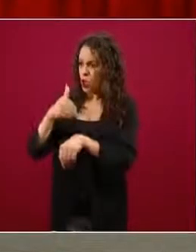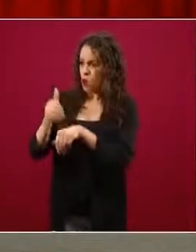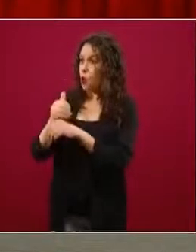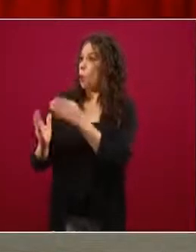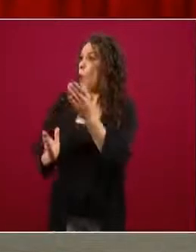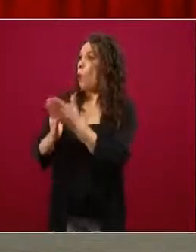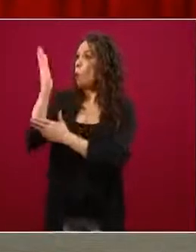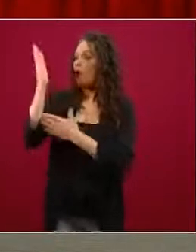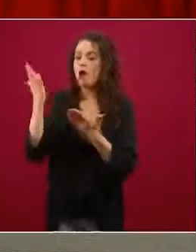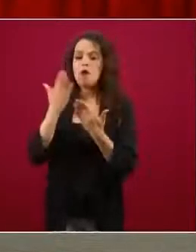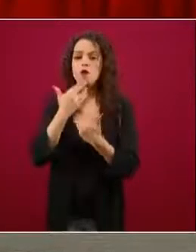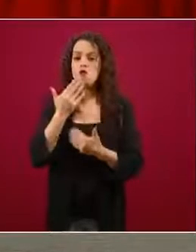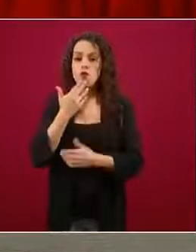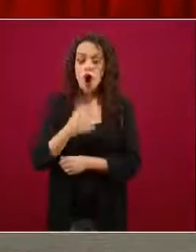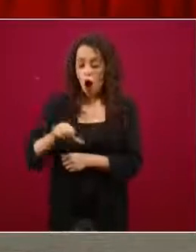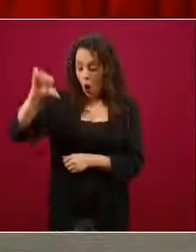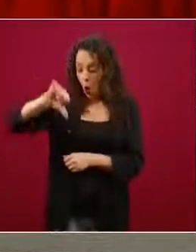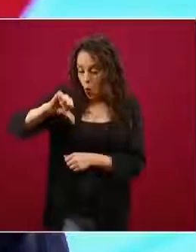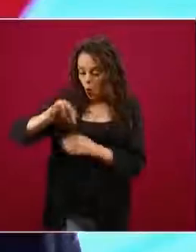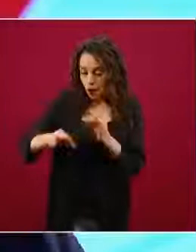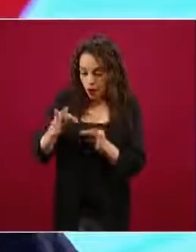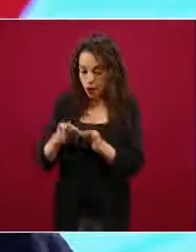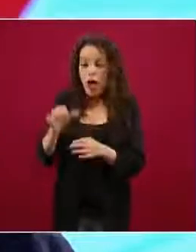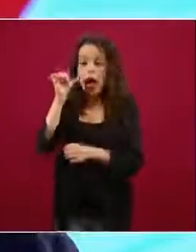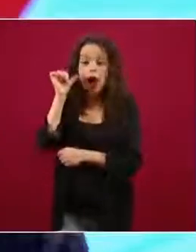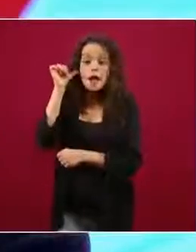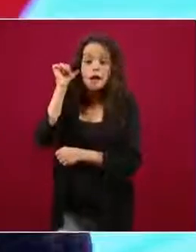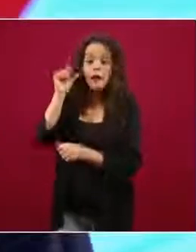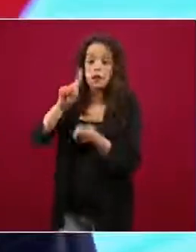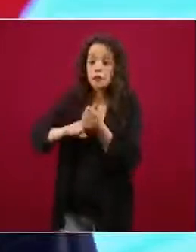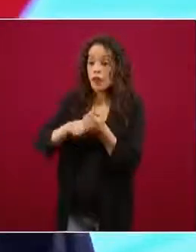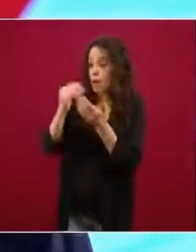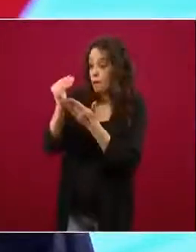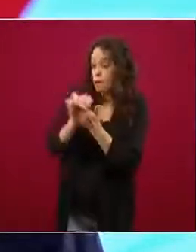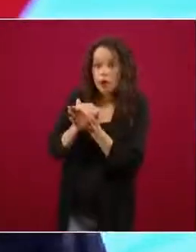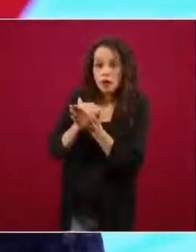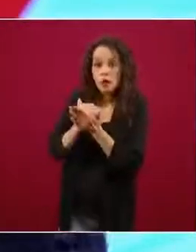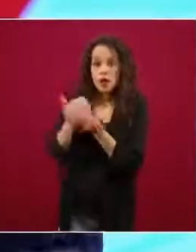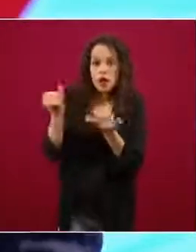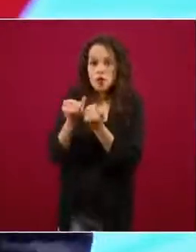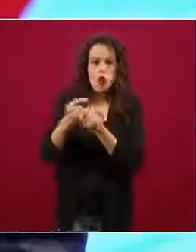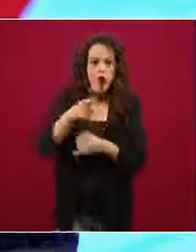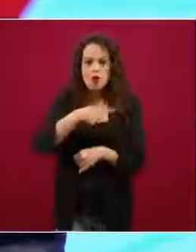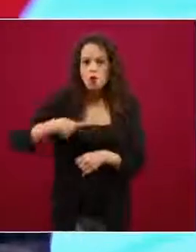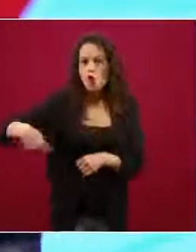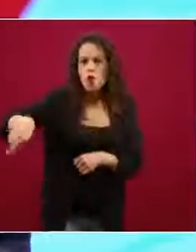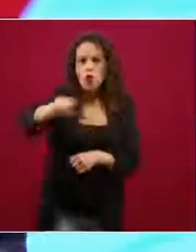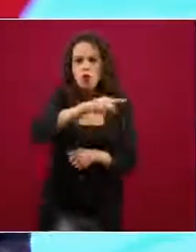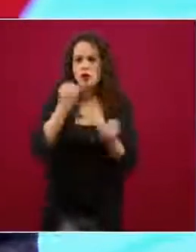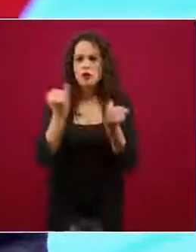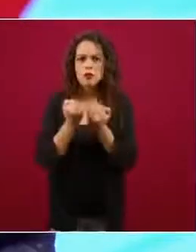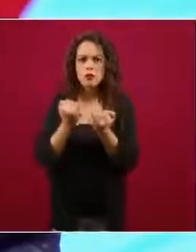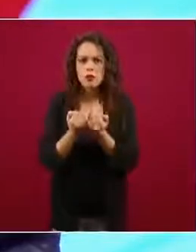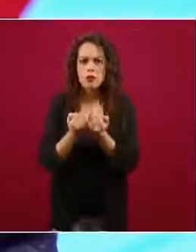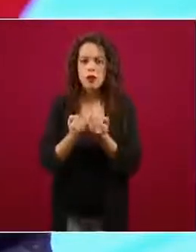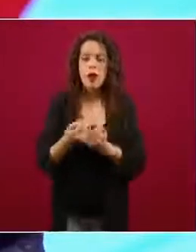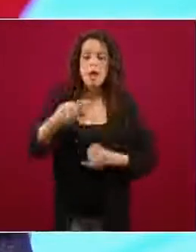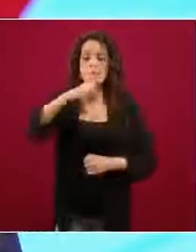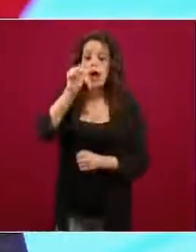hoy. Ayer tenía un día menos. Y yo también, y todos también. Un fenómeno que va aumentando